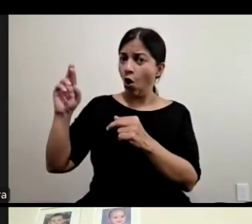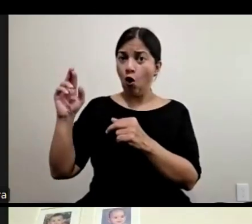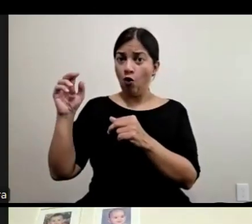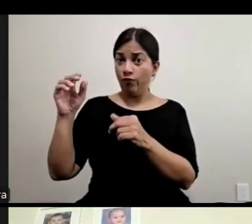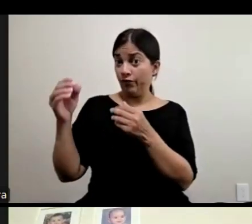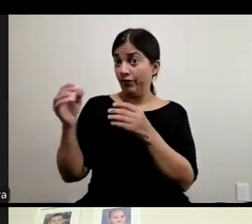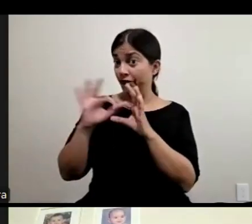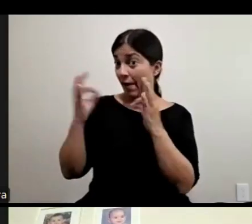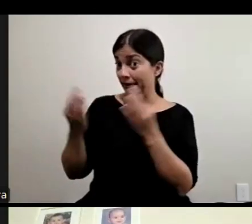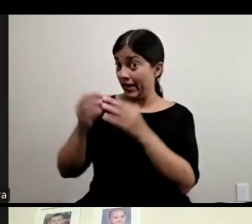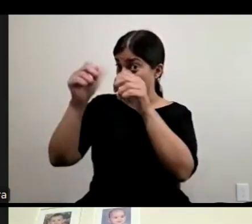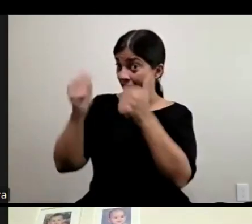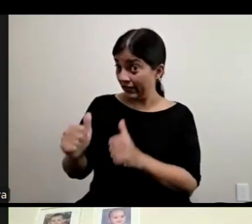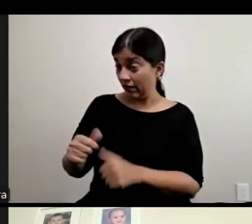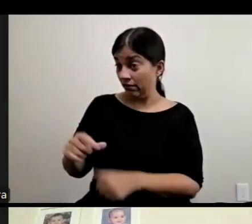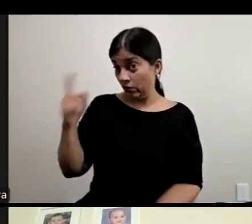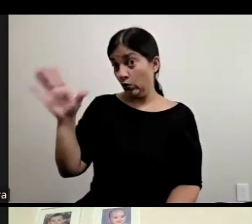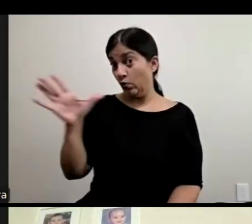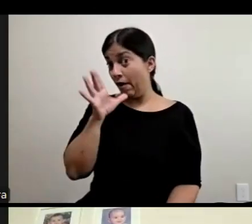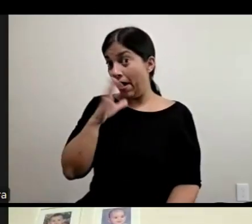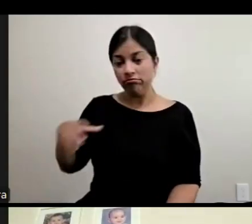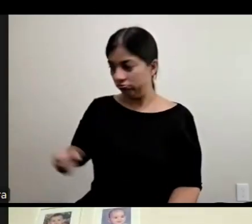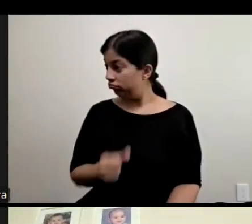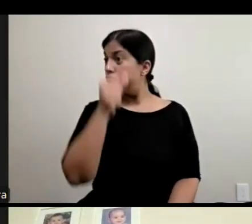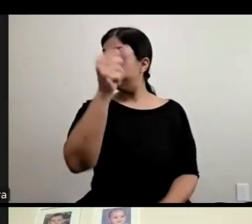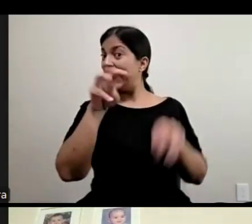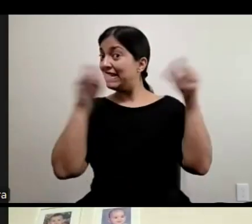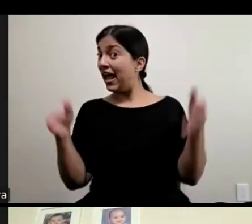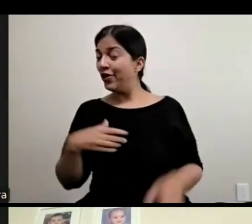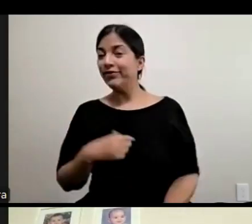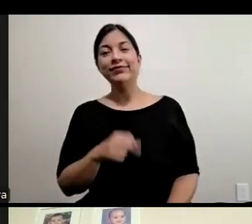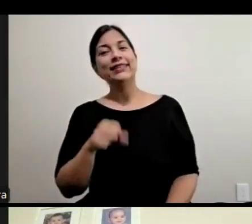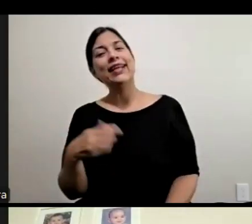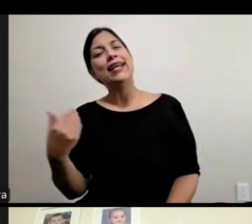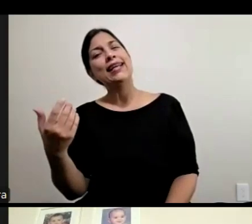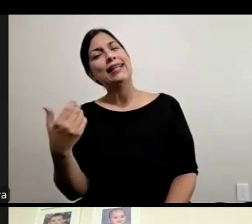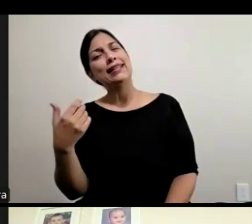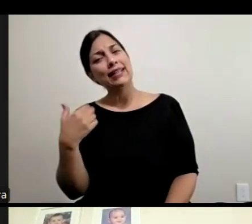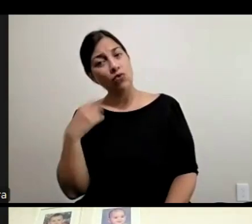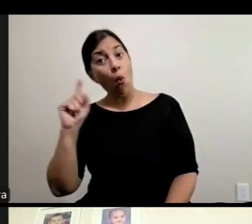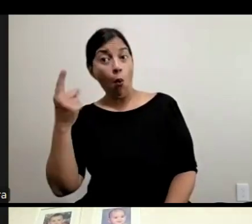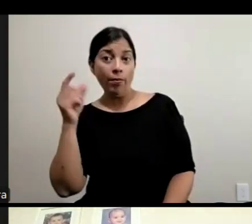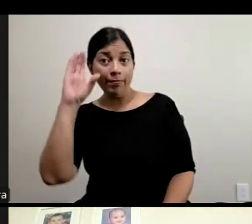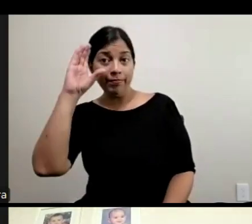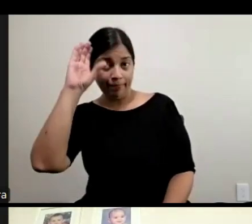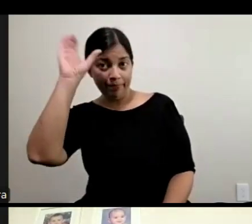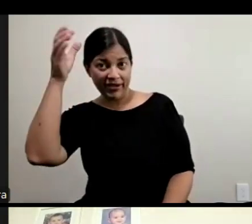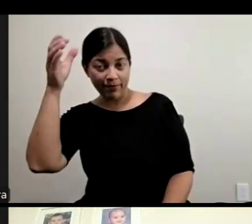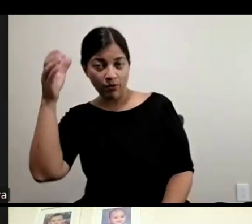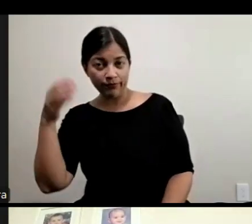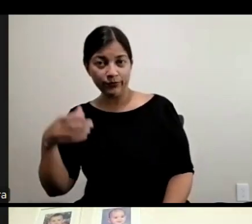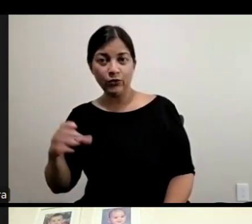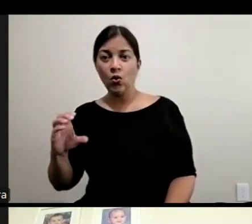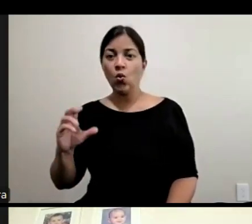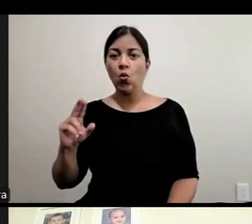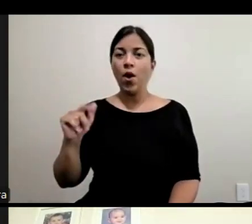que tu maíz te jaló para el escenario. ¿Por qué Mira, pasó esto? sí, tenía un primo que falleció, que era cuatrista,